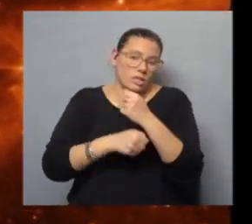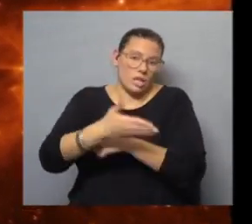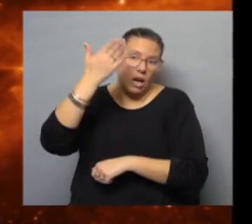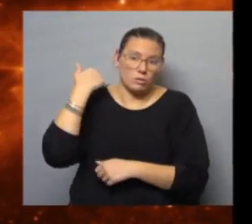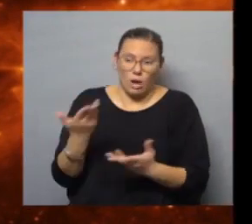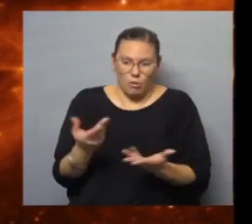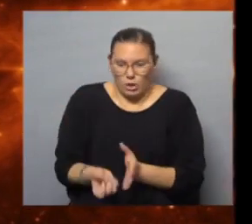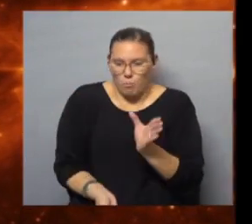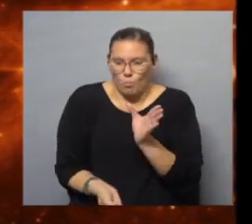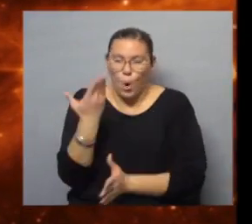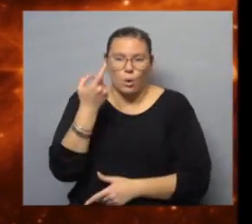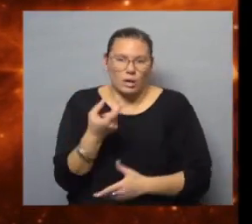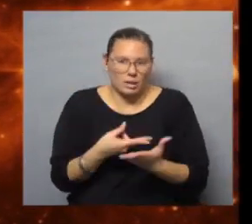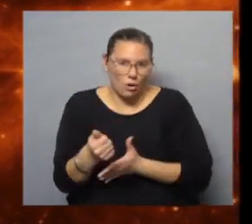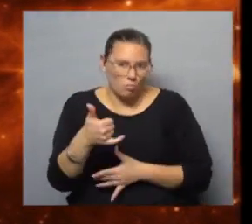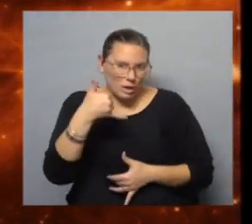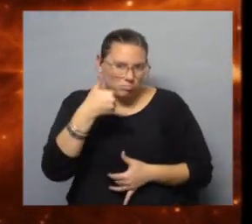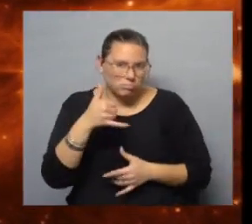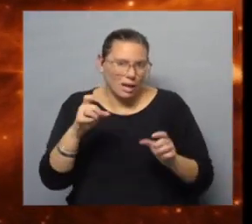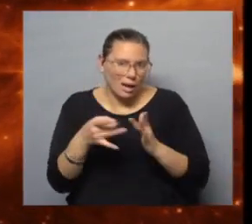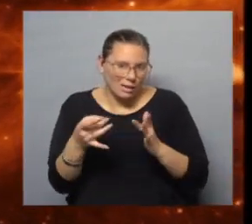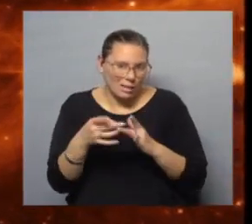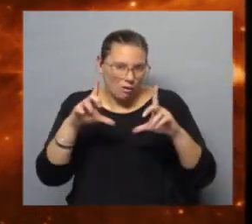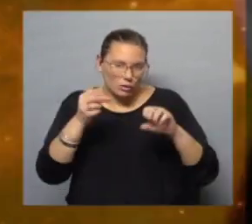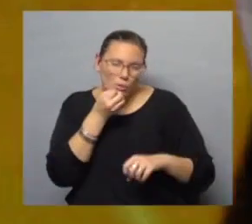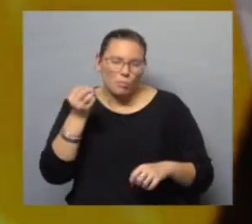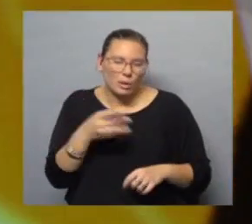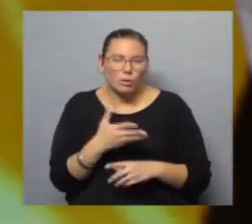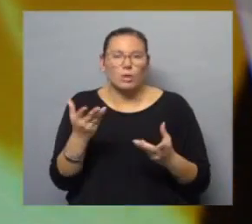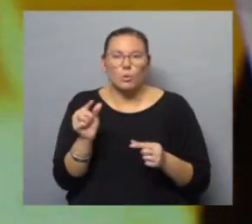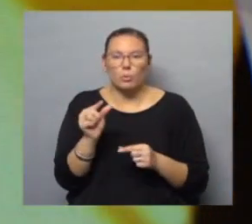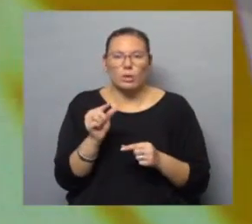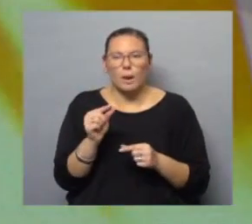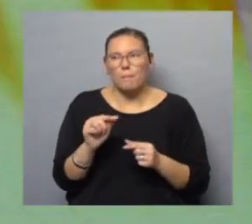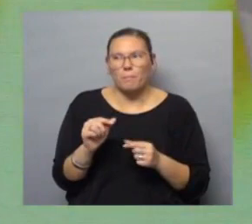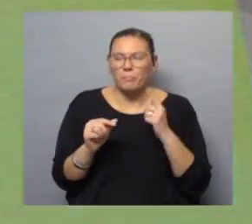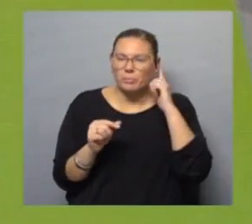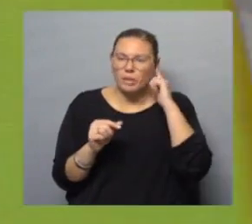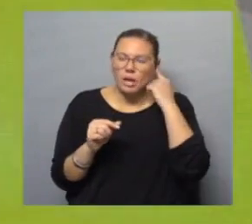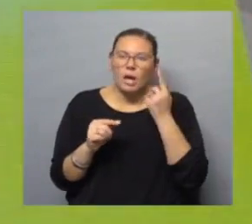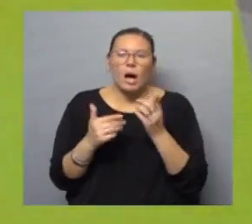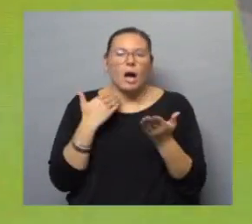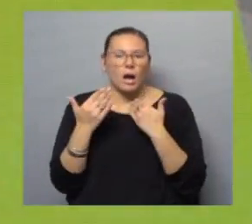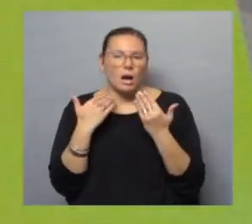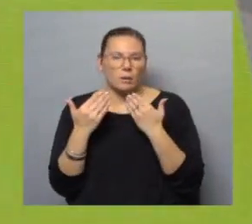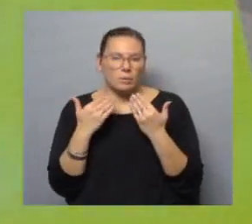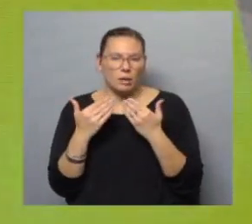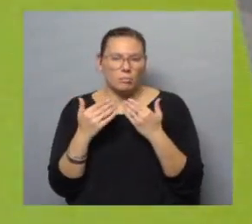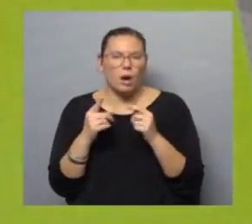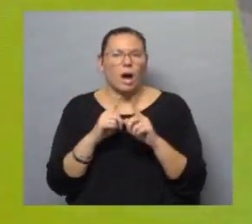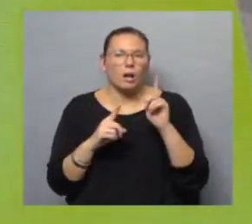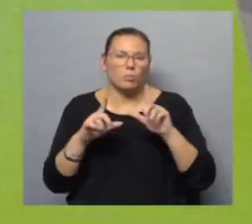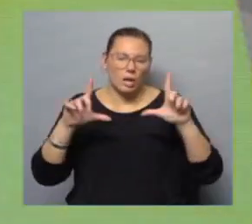recién comprado. Tal cual, Sí. tal cual, tal cual. Está bien. Y finalmente una que fue como una especie de bonus, ¿no? Porque claro, hablamos de que se liberaron